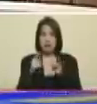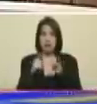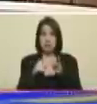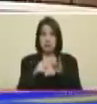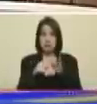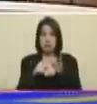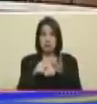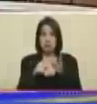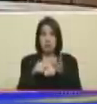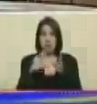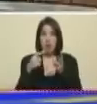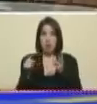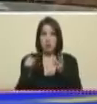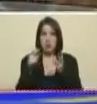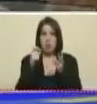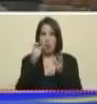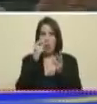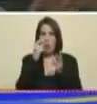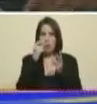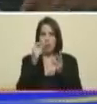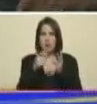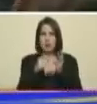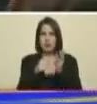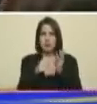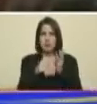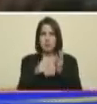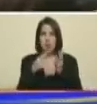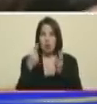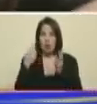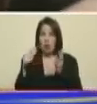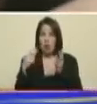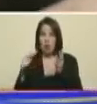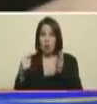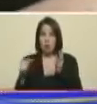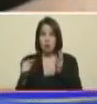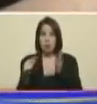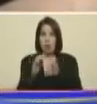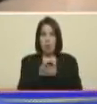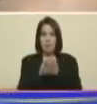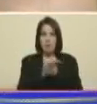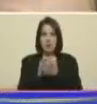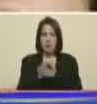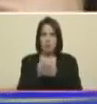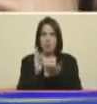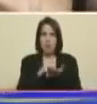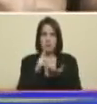por Vladimir Villegas y por otros compañeros.